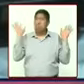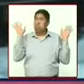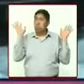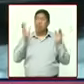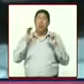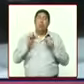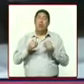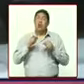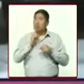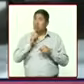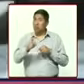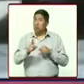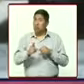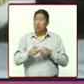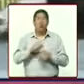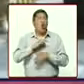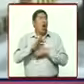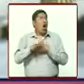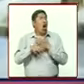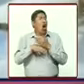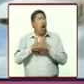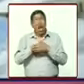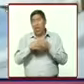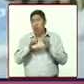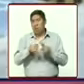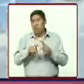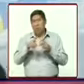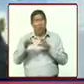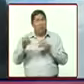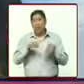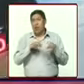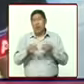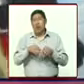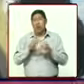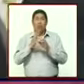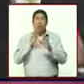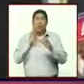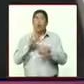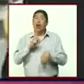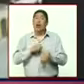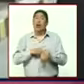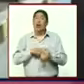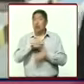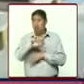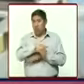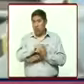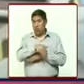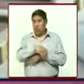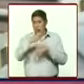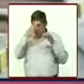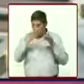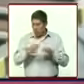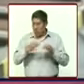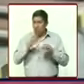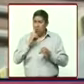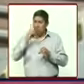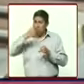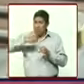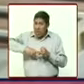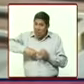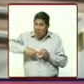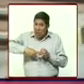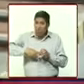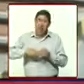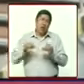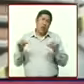y pueden garantizar que existe para todas las personas que están haciendo fila a esta hora de la noche. Así también nos han confirmado que el diésel está